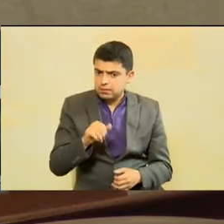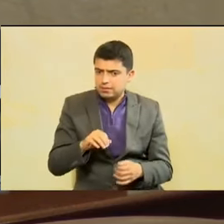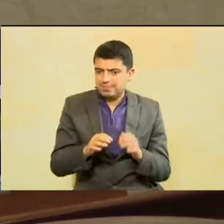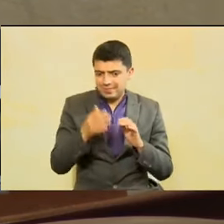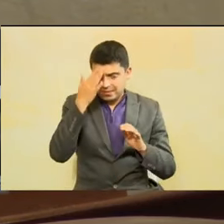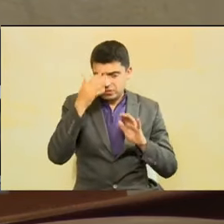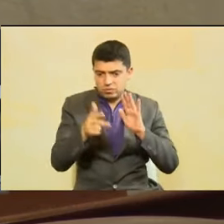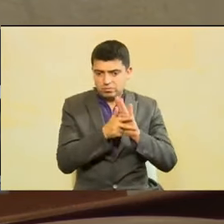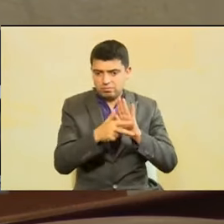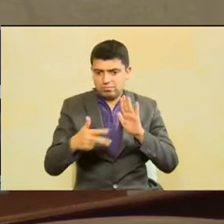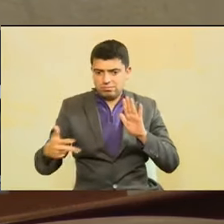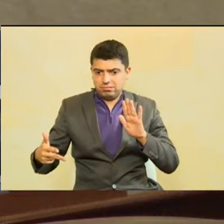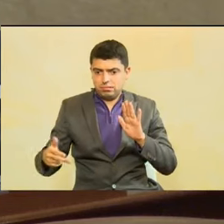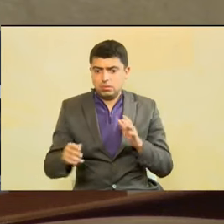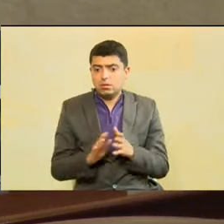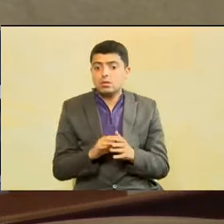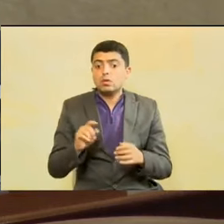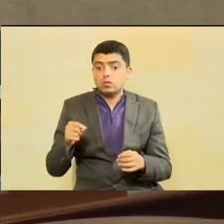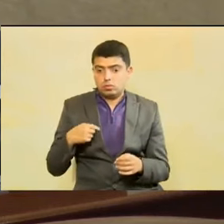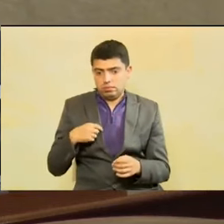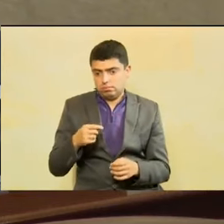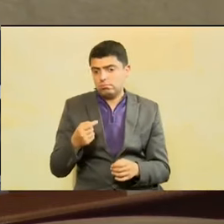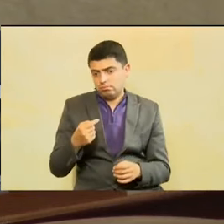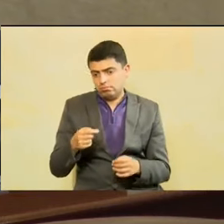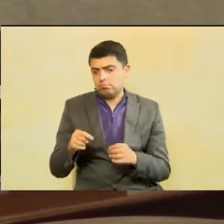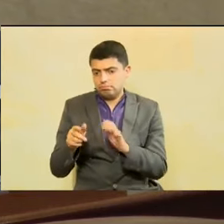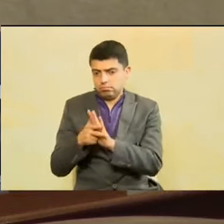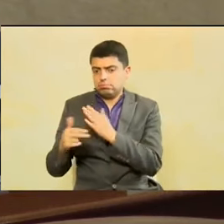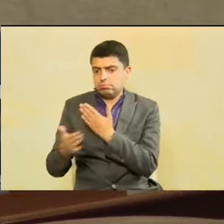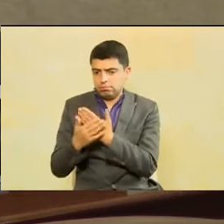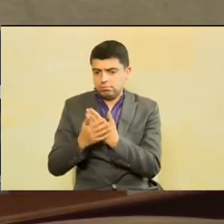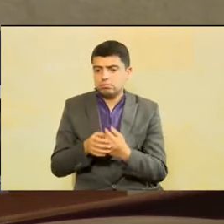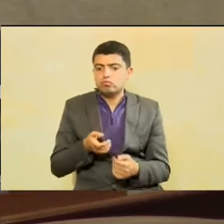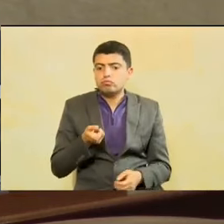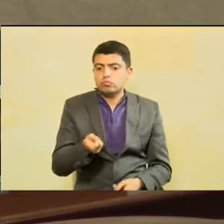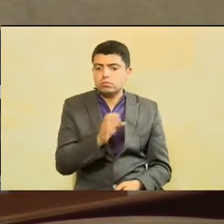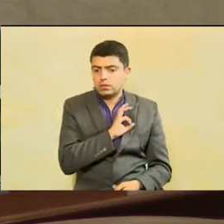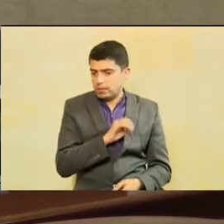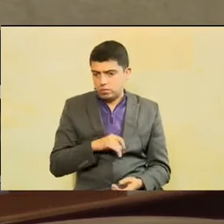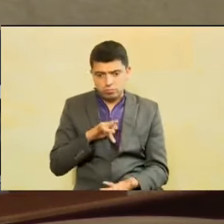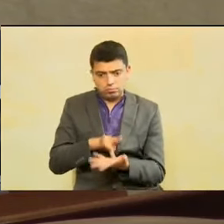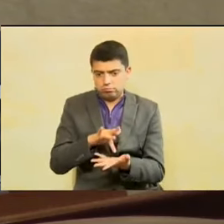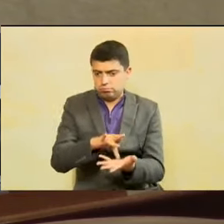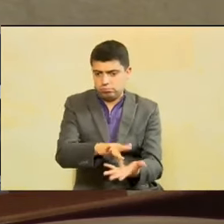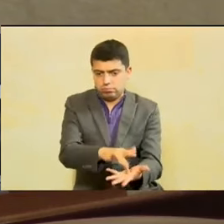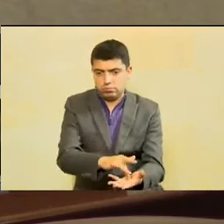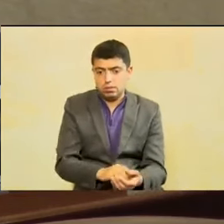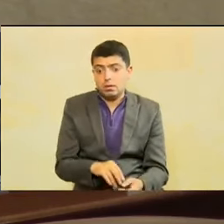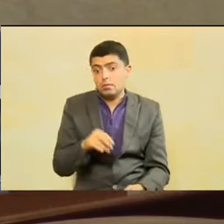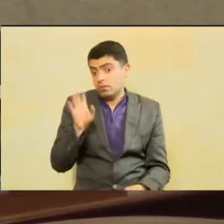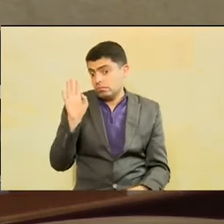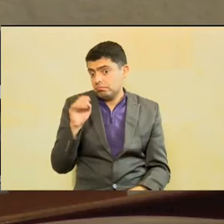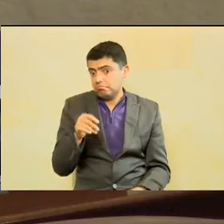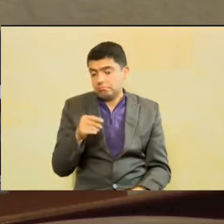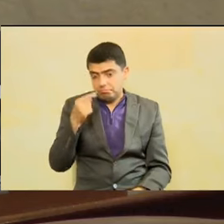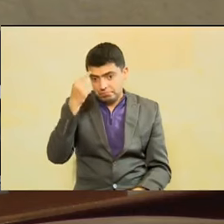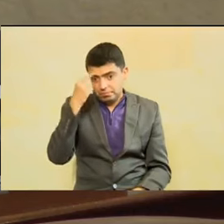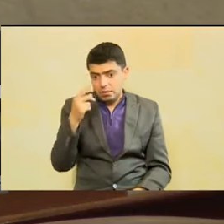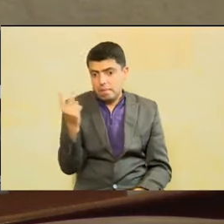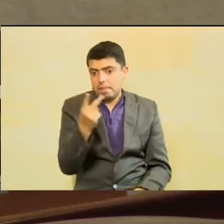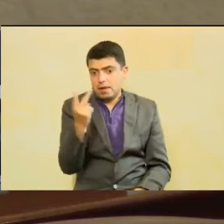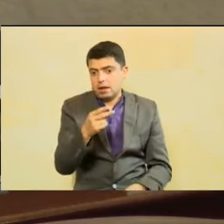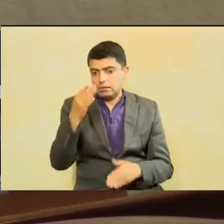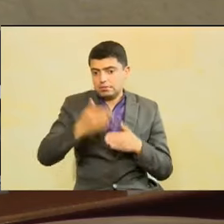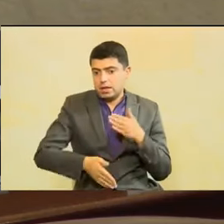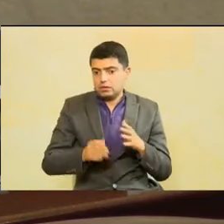Establece que deberíamos venir hasta el sábado dudo que la mesa directiva por lo menos site para el viernes ayer